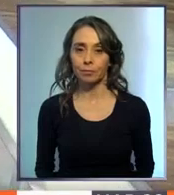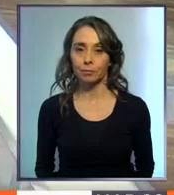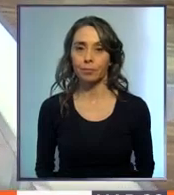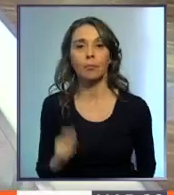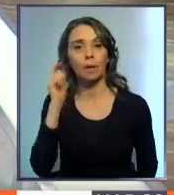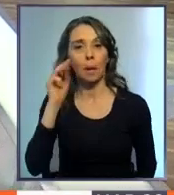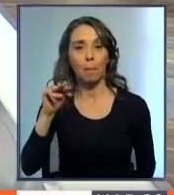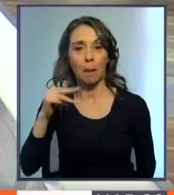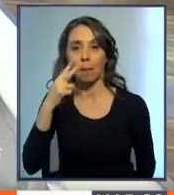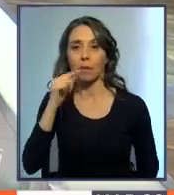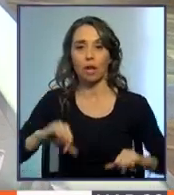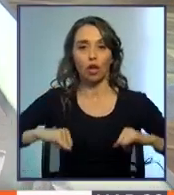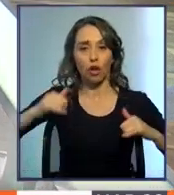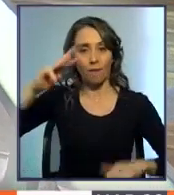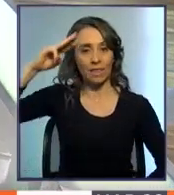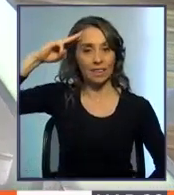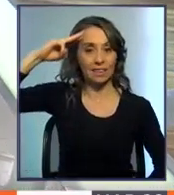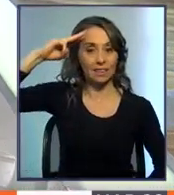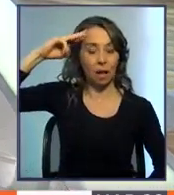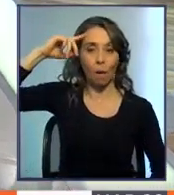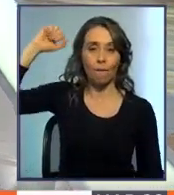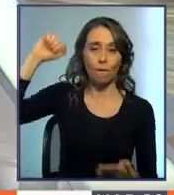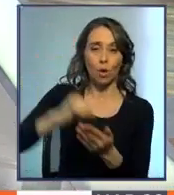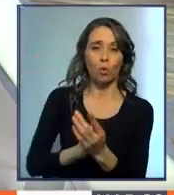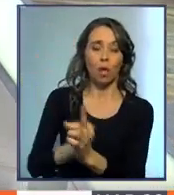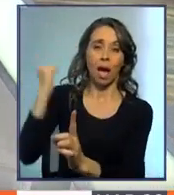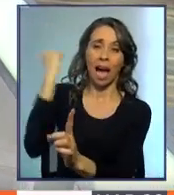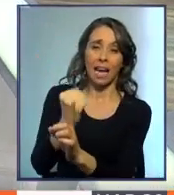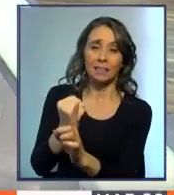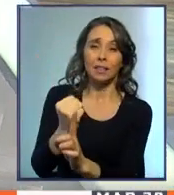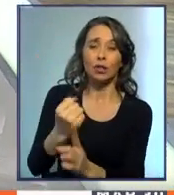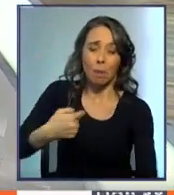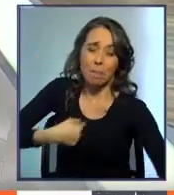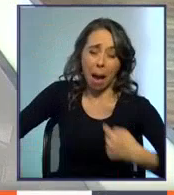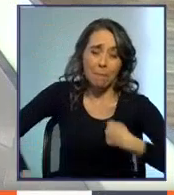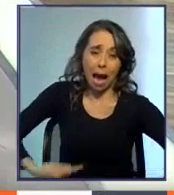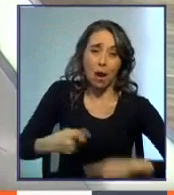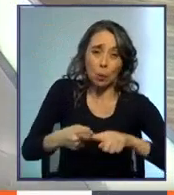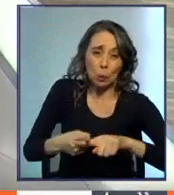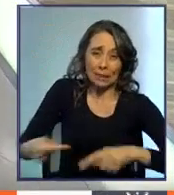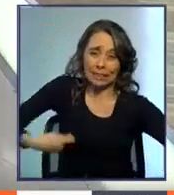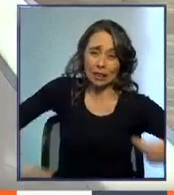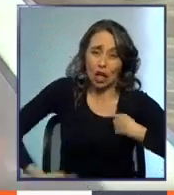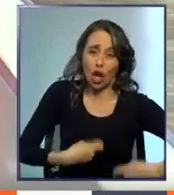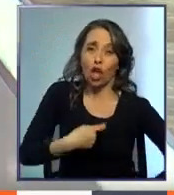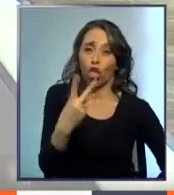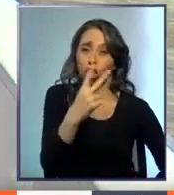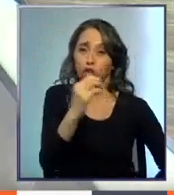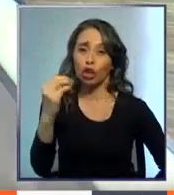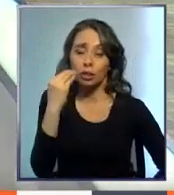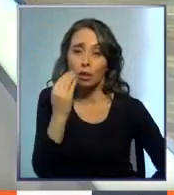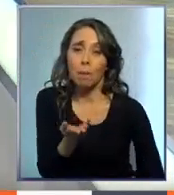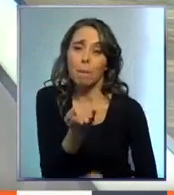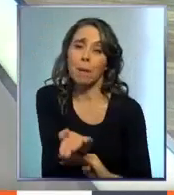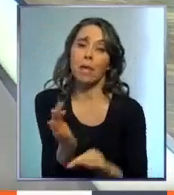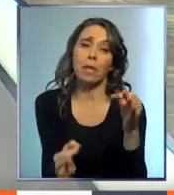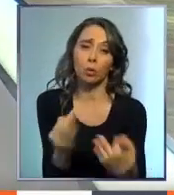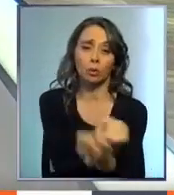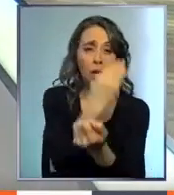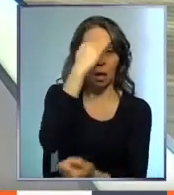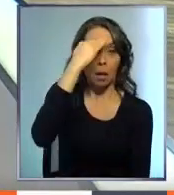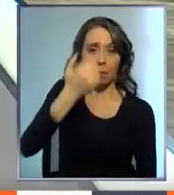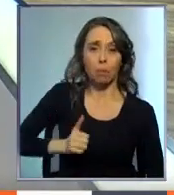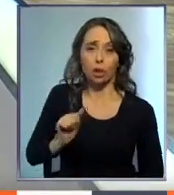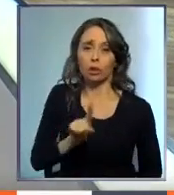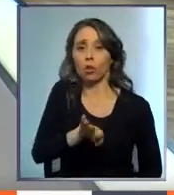La madre del joven scout, brutalmente asesinado de casi 200 puñaladas, clamó por justicia y que las policías no se rindan